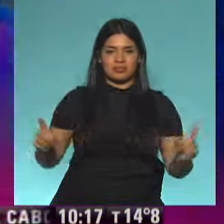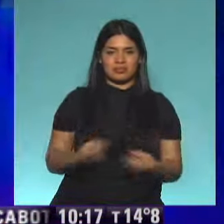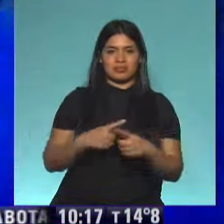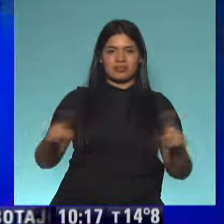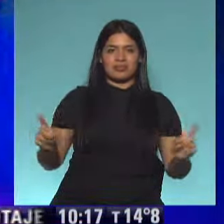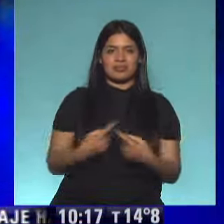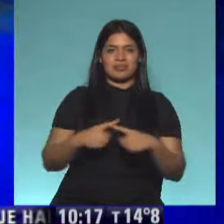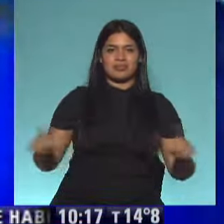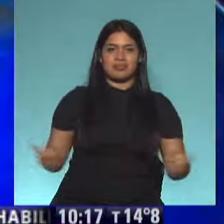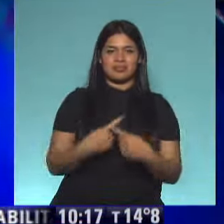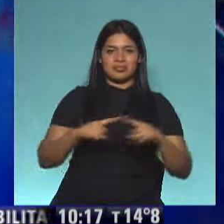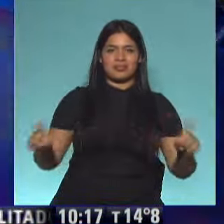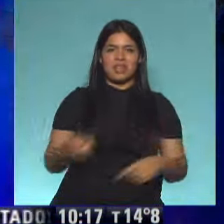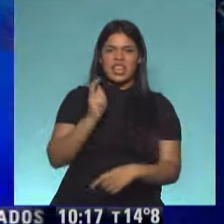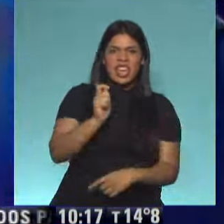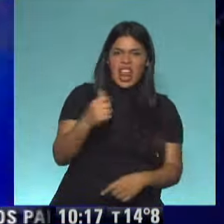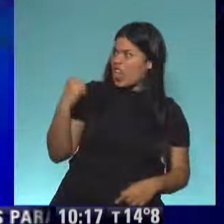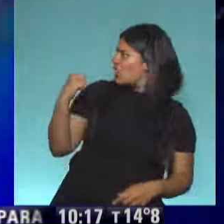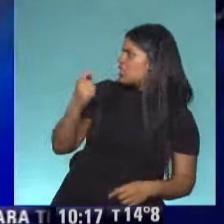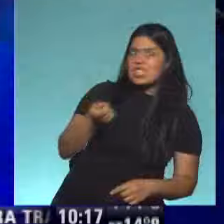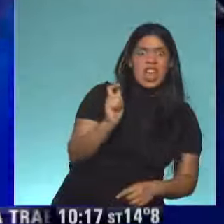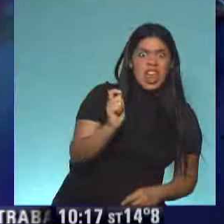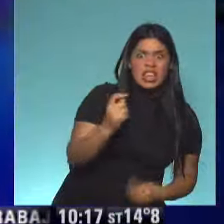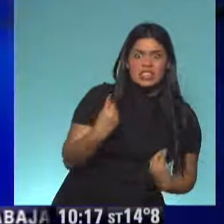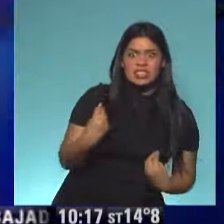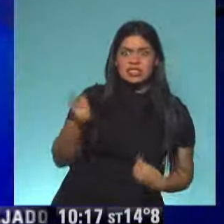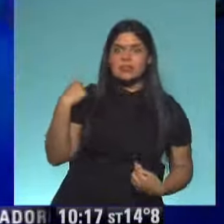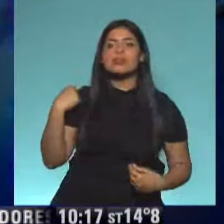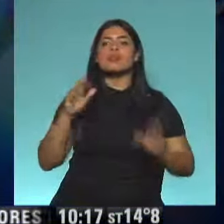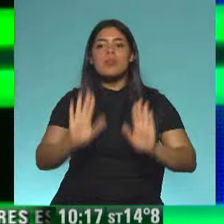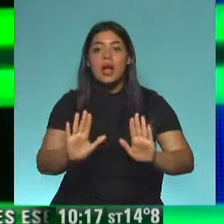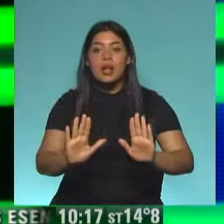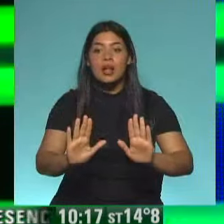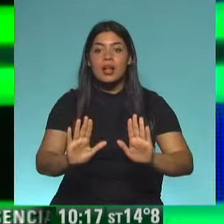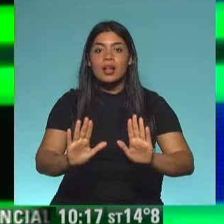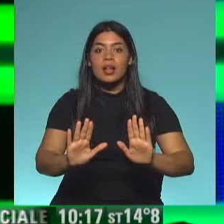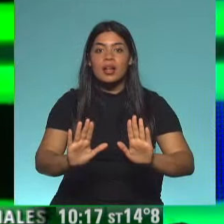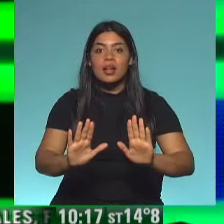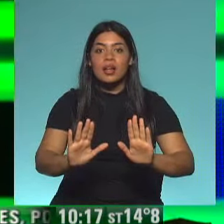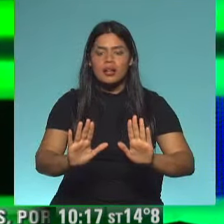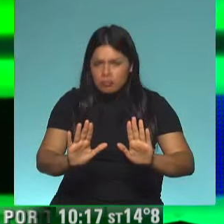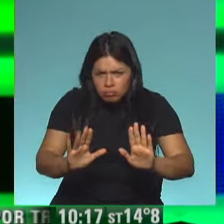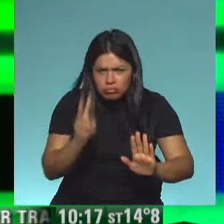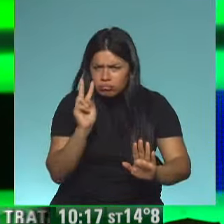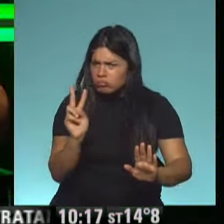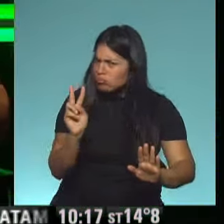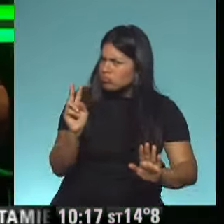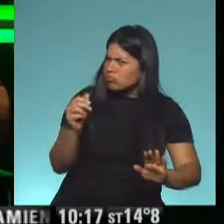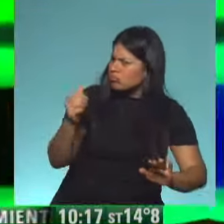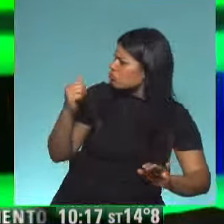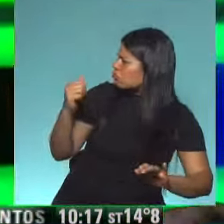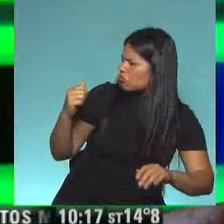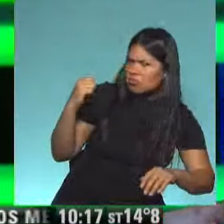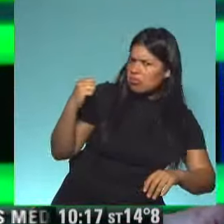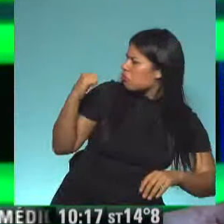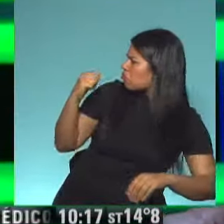¿Quién es la que está atrás? ¡No sé! ¡A ver! ¡Stop! ¿Quién es la que está atrás? No se ve, no se